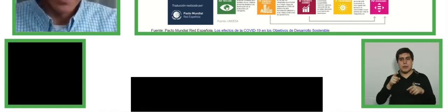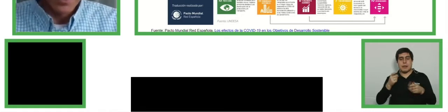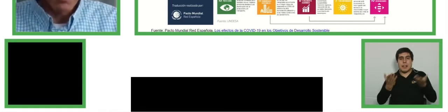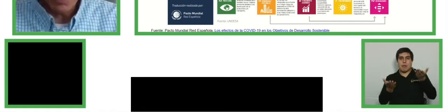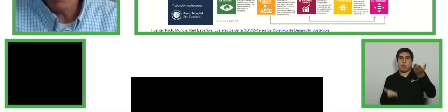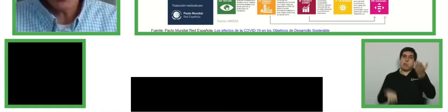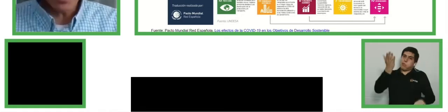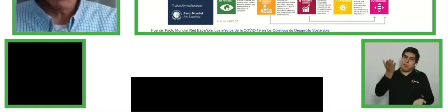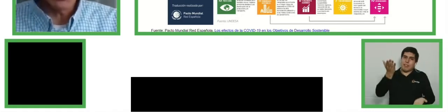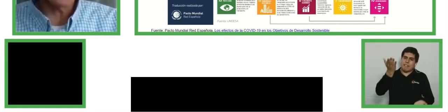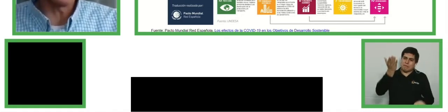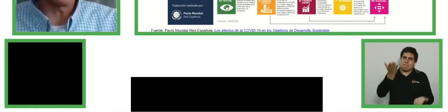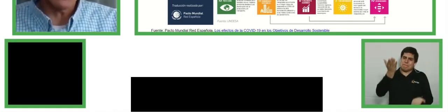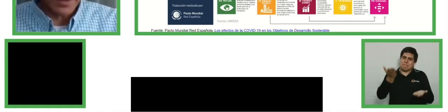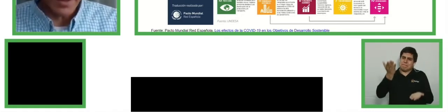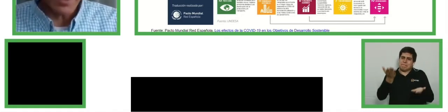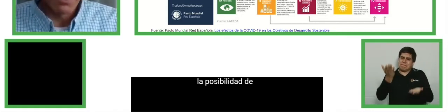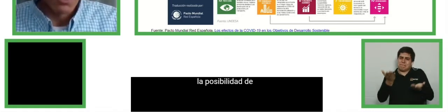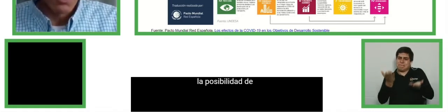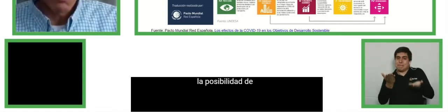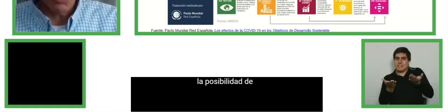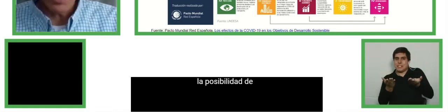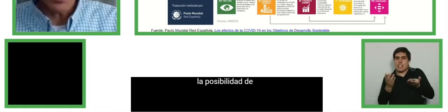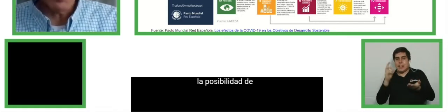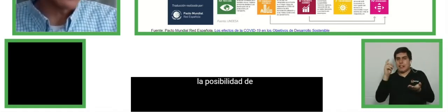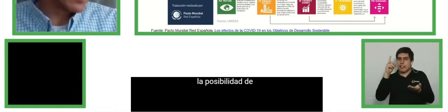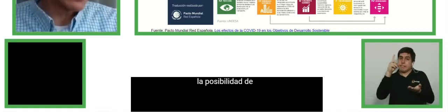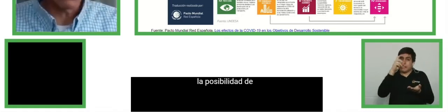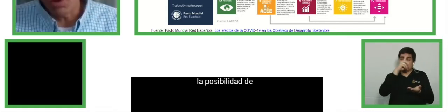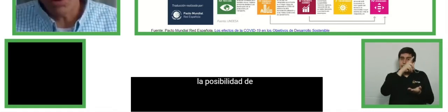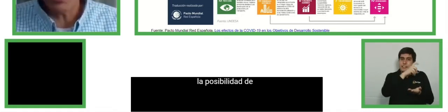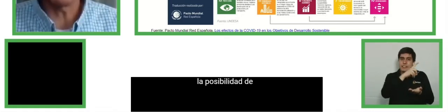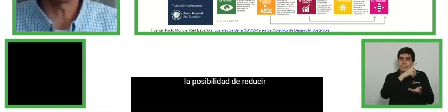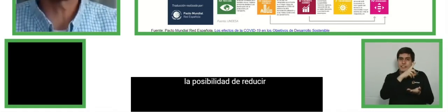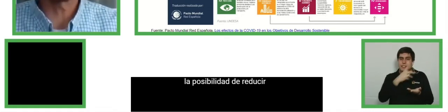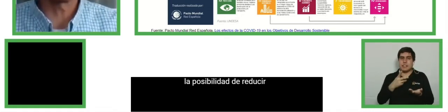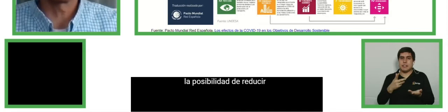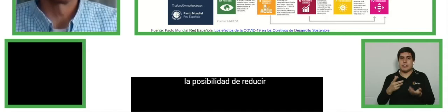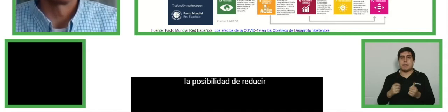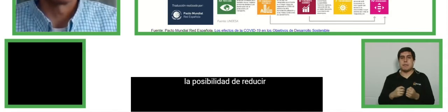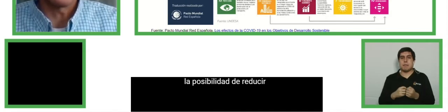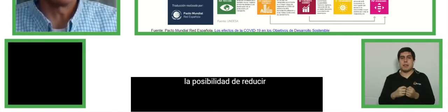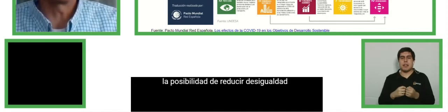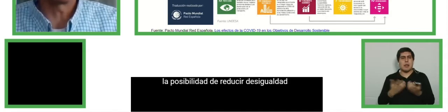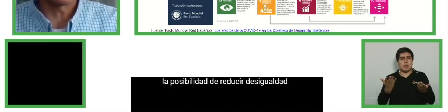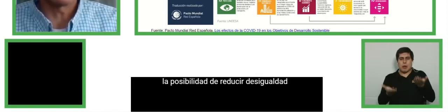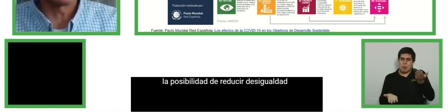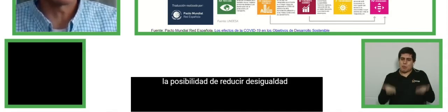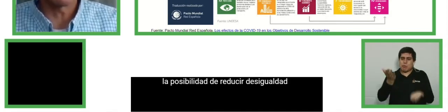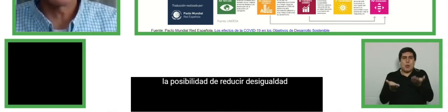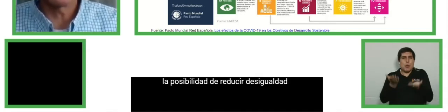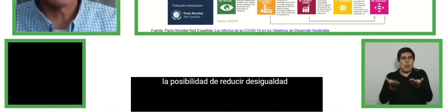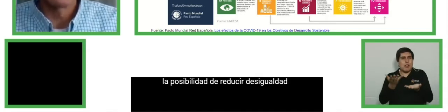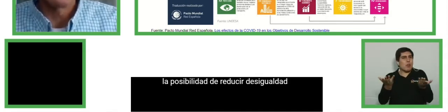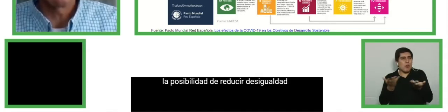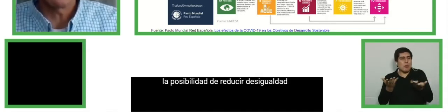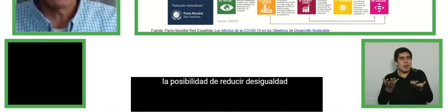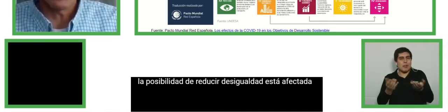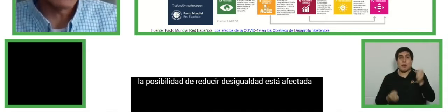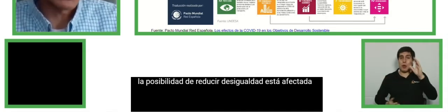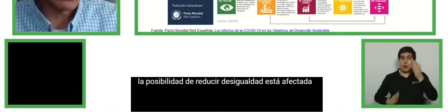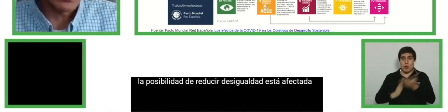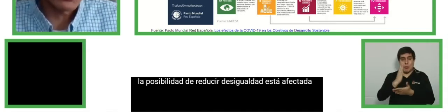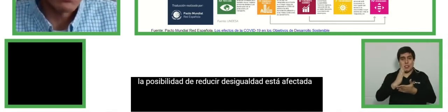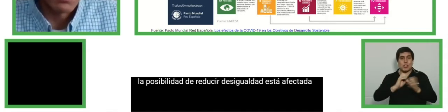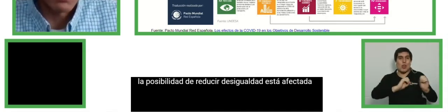desigualdades, pues realmente está directamente afectada por la capacidad o no de poder acceder a una educación inclusiva por